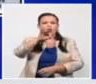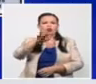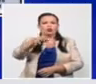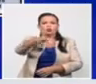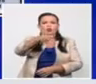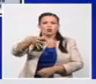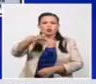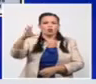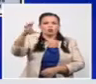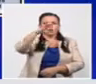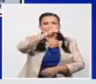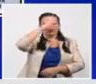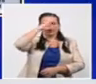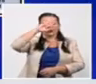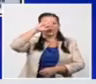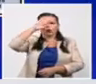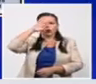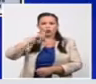nuestro país,